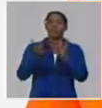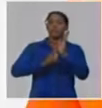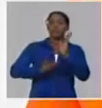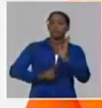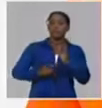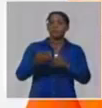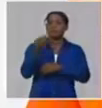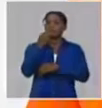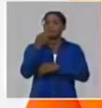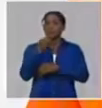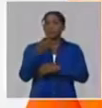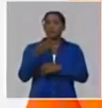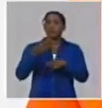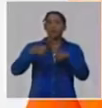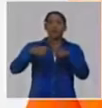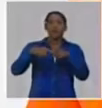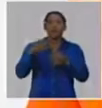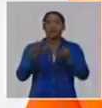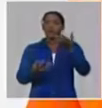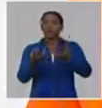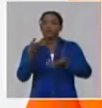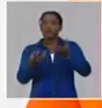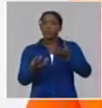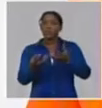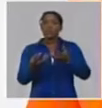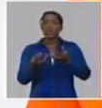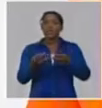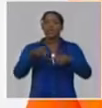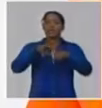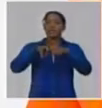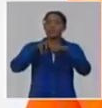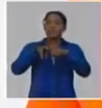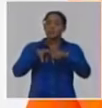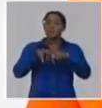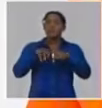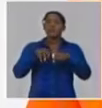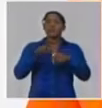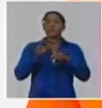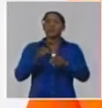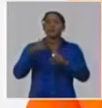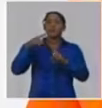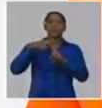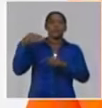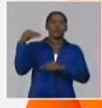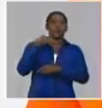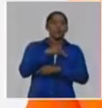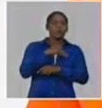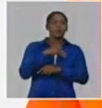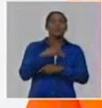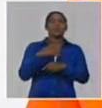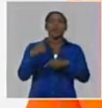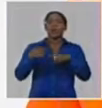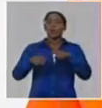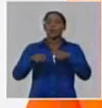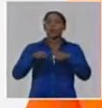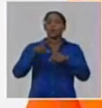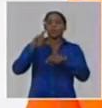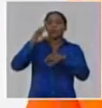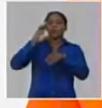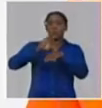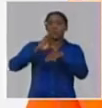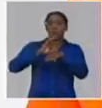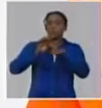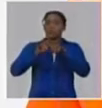electrónica, menaje de cocina, mobiliario, equipamiento tecnológico, ofimática, computación, entre otros.